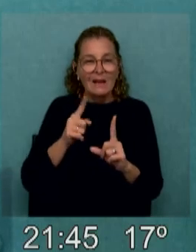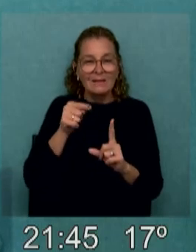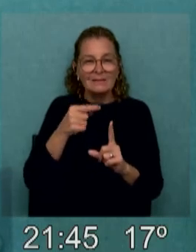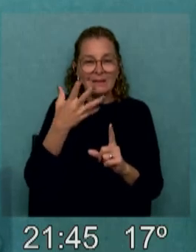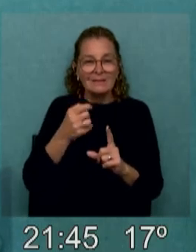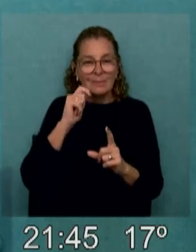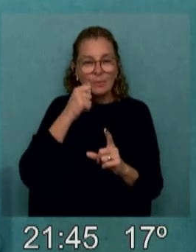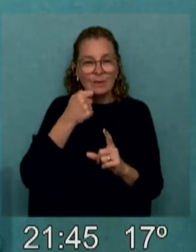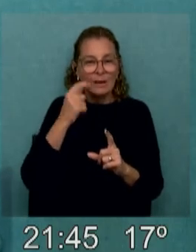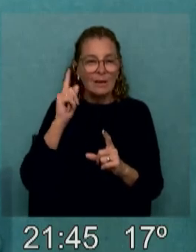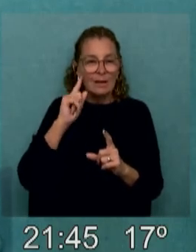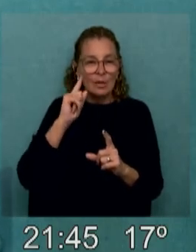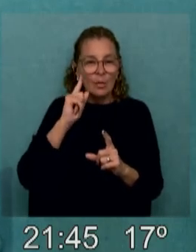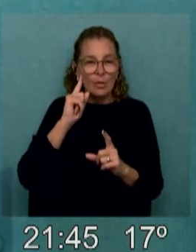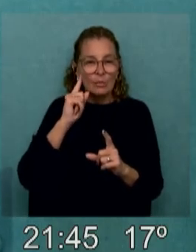me gustaría que escuches